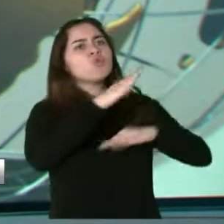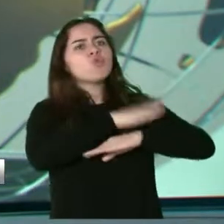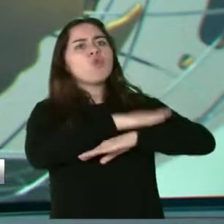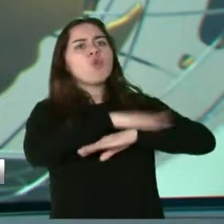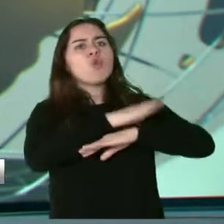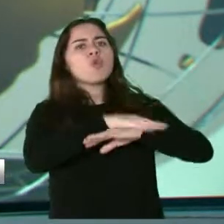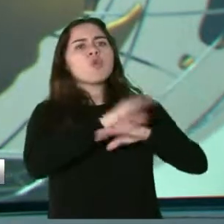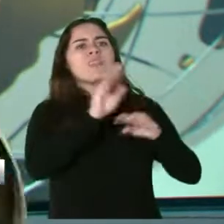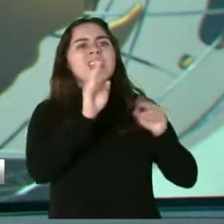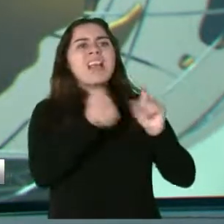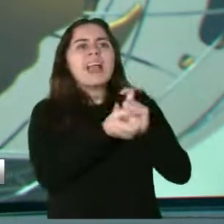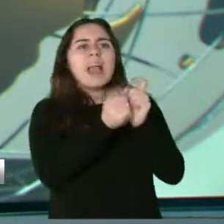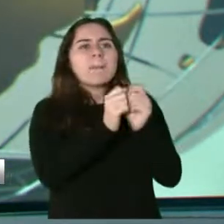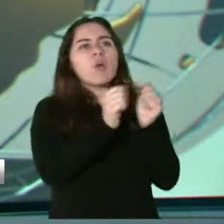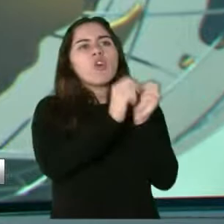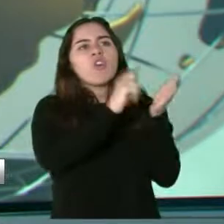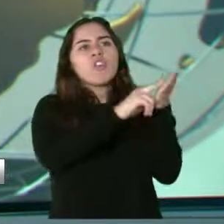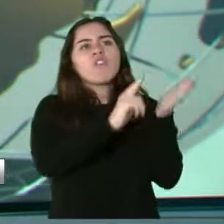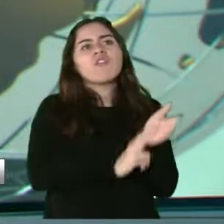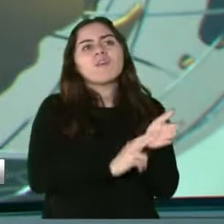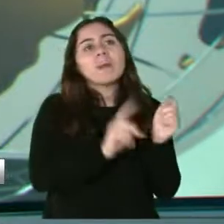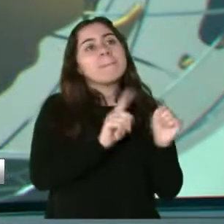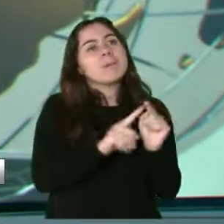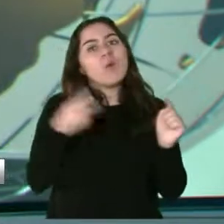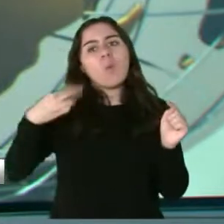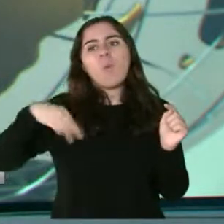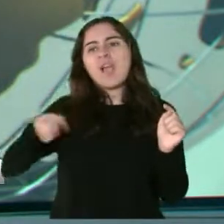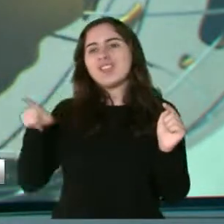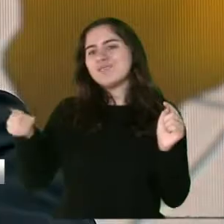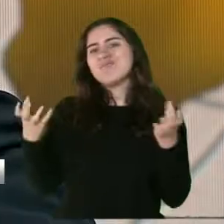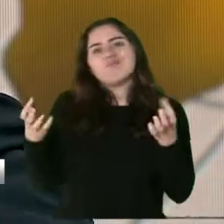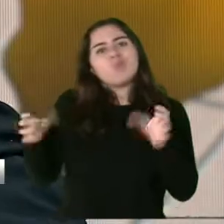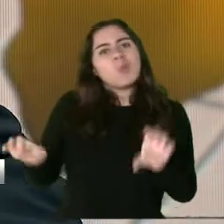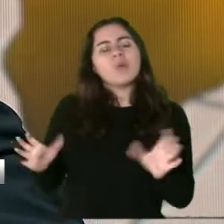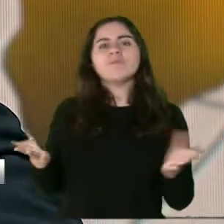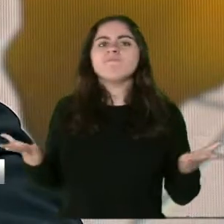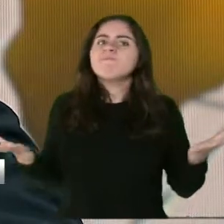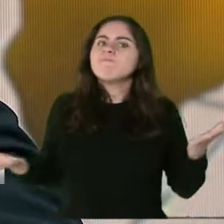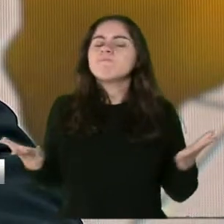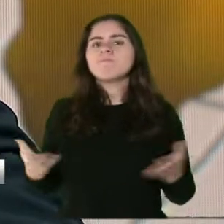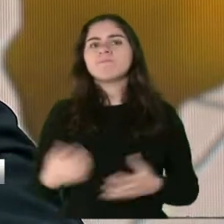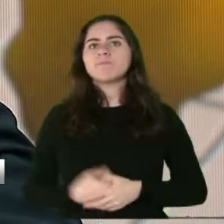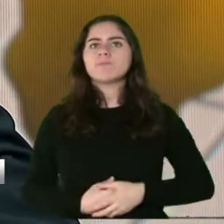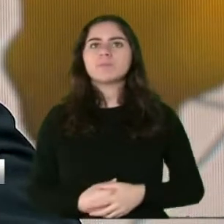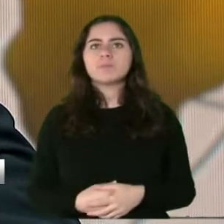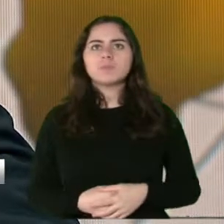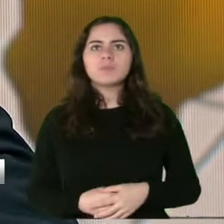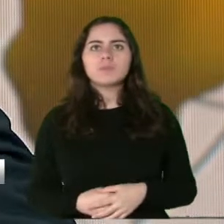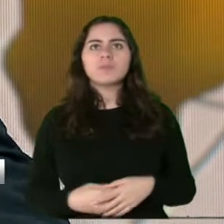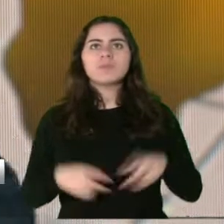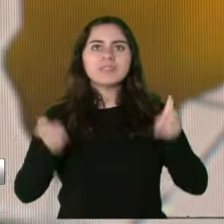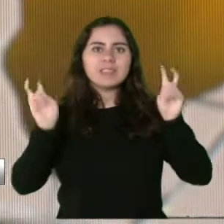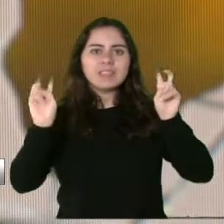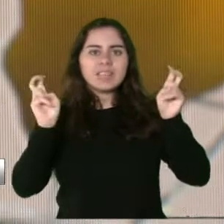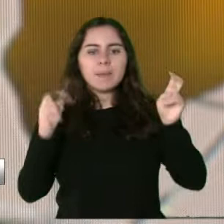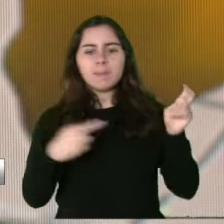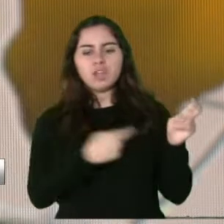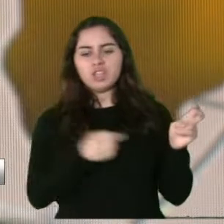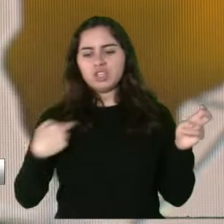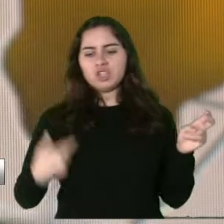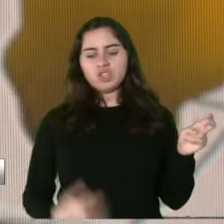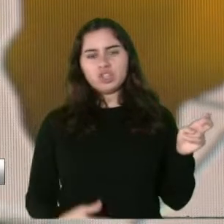No Proliferación. Pero eso es algo que tal vez Washington no quiera aceptar. Hablando de escaramuzas y tocando el tema de China y de